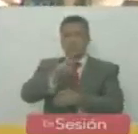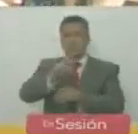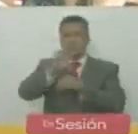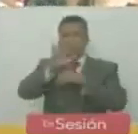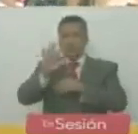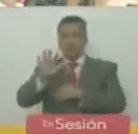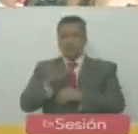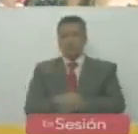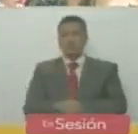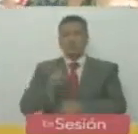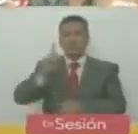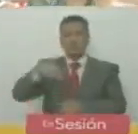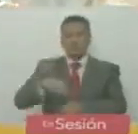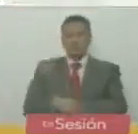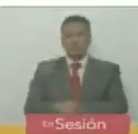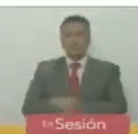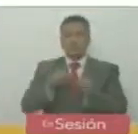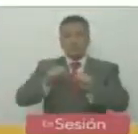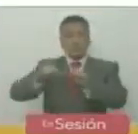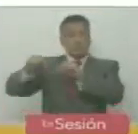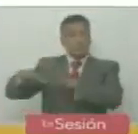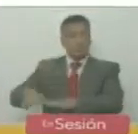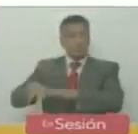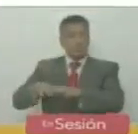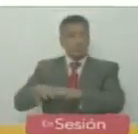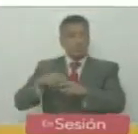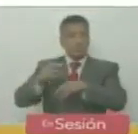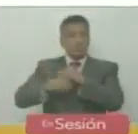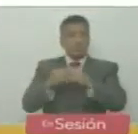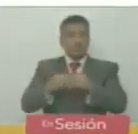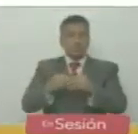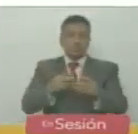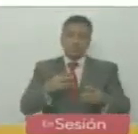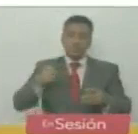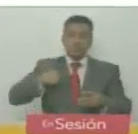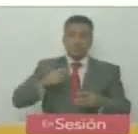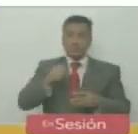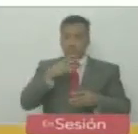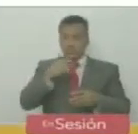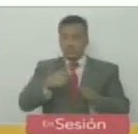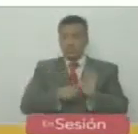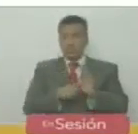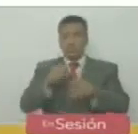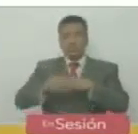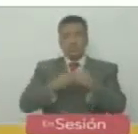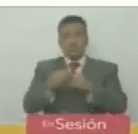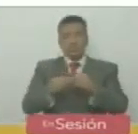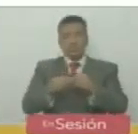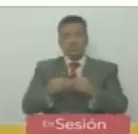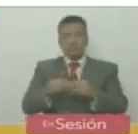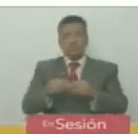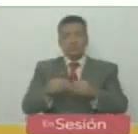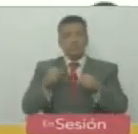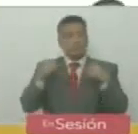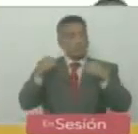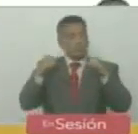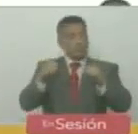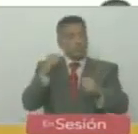2021-2025. Asimismo, renuncia a la inmunidad y privilegios que conllevan al ejercicio del